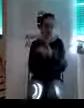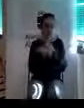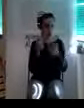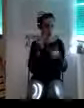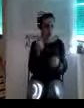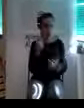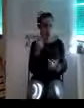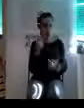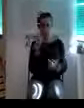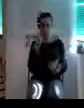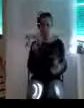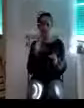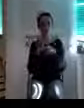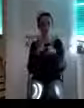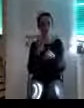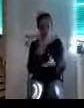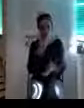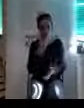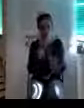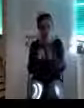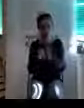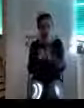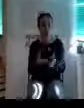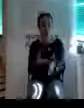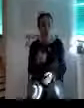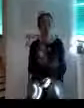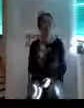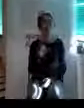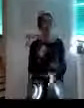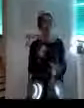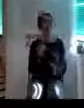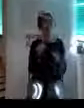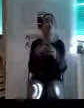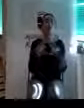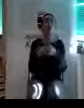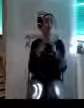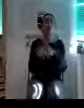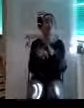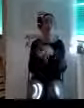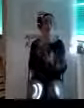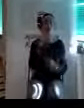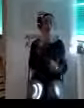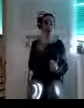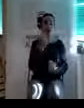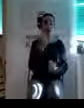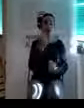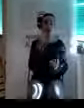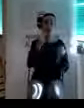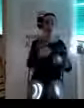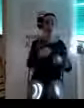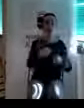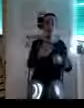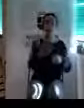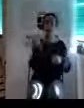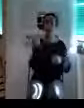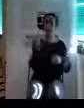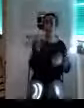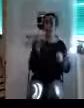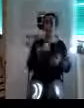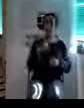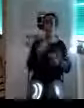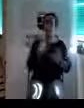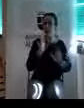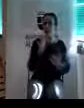también del peso de verdad les dicen ojo y ayer vale pero hoy el que no venga o se lo coge de sus